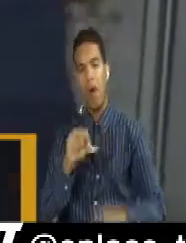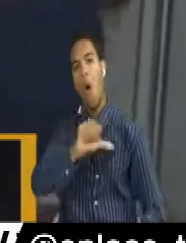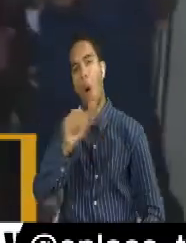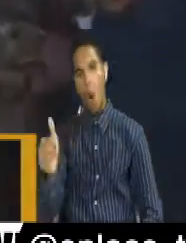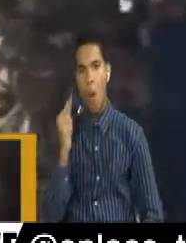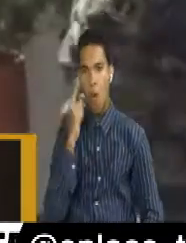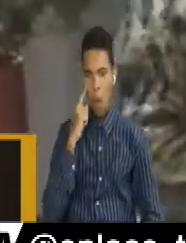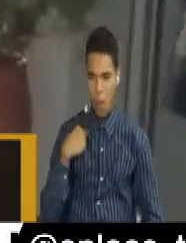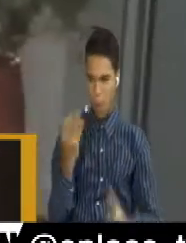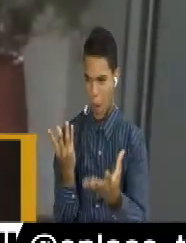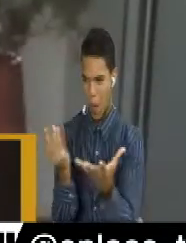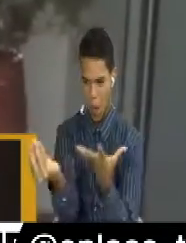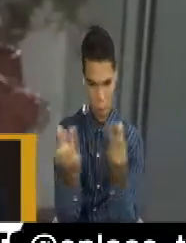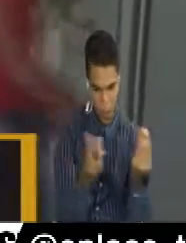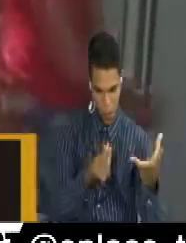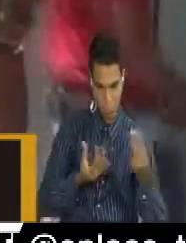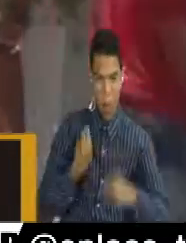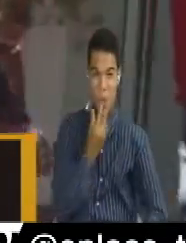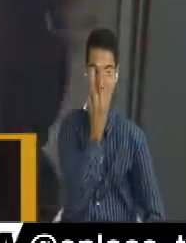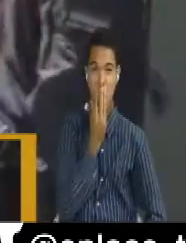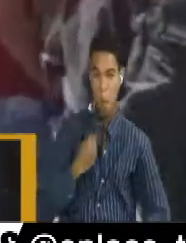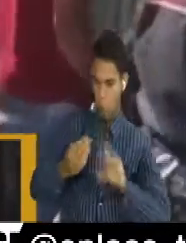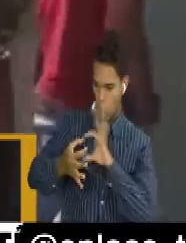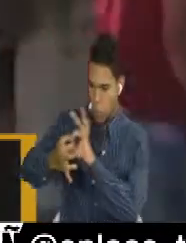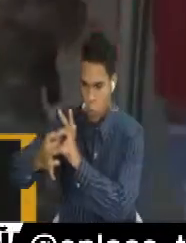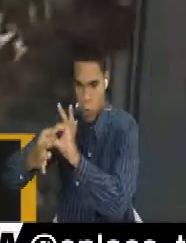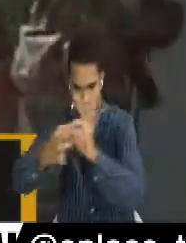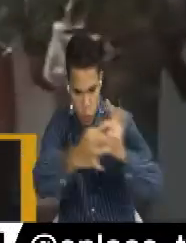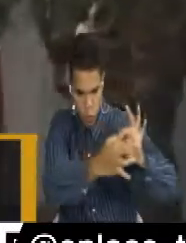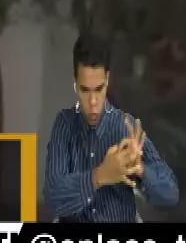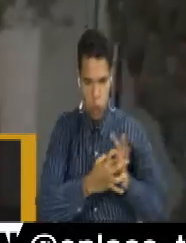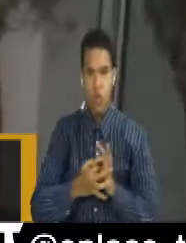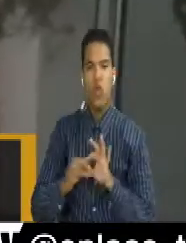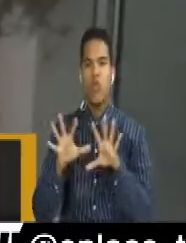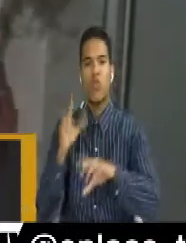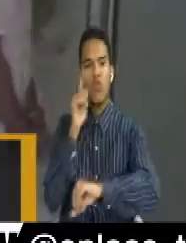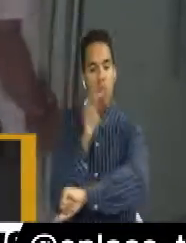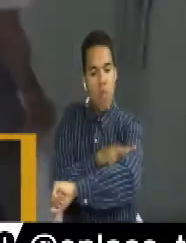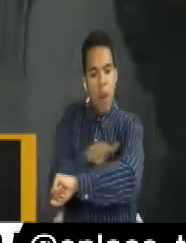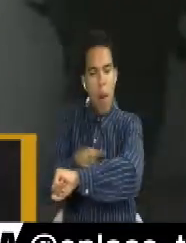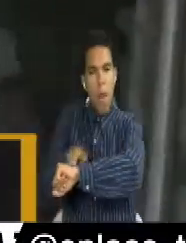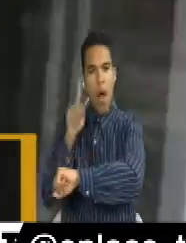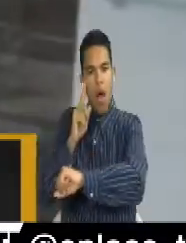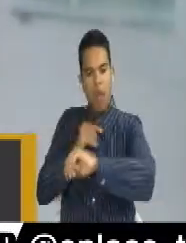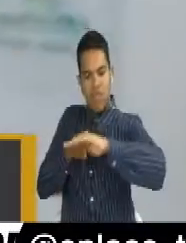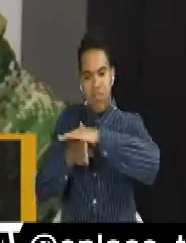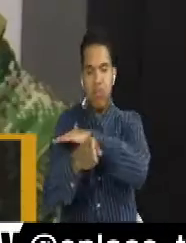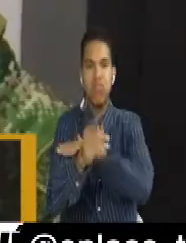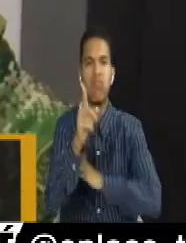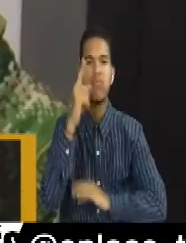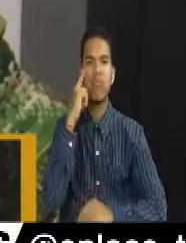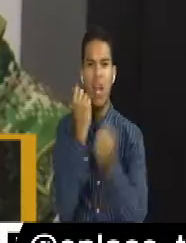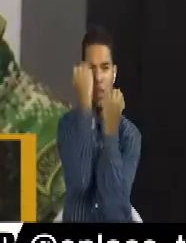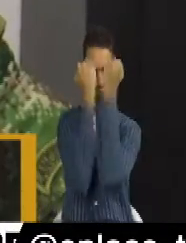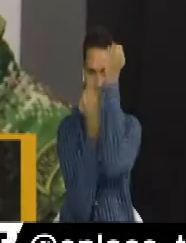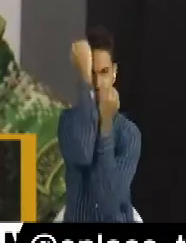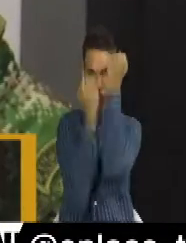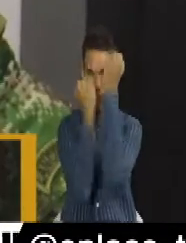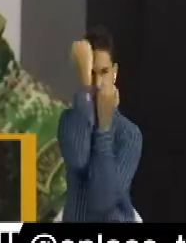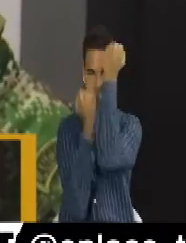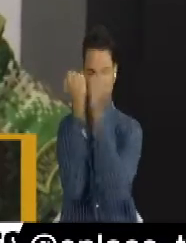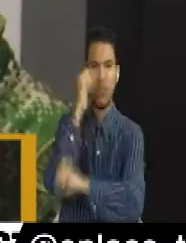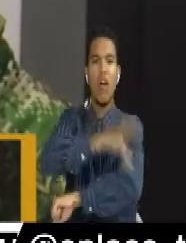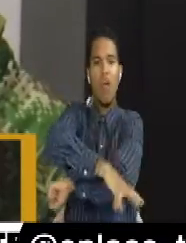misma región, han participado en sobre la Ciénaga en el robo de los motores, hurtando los motores,